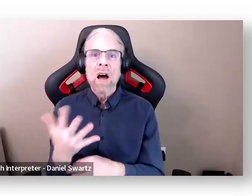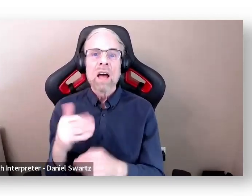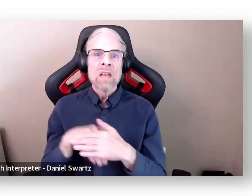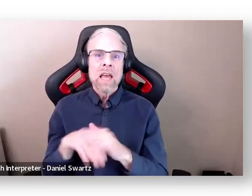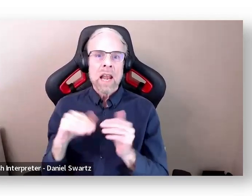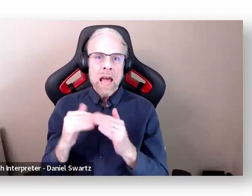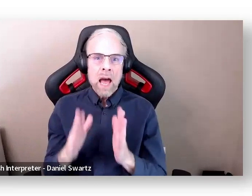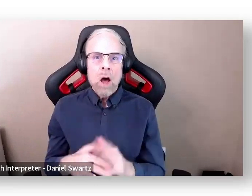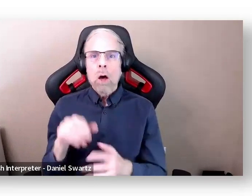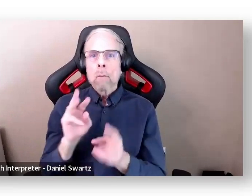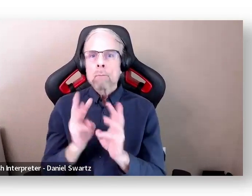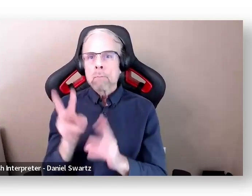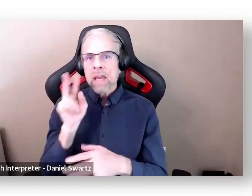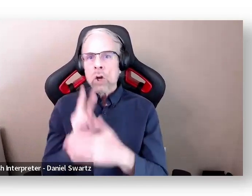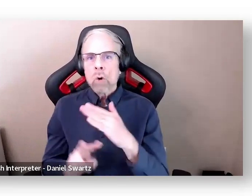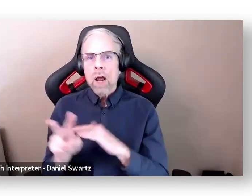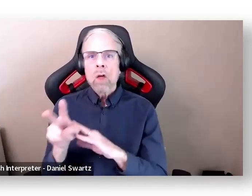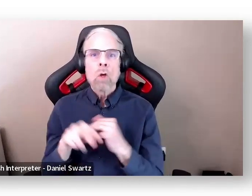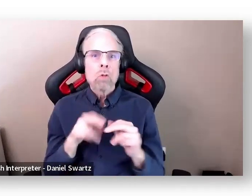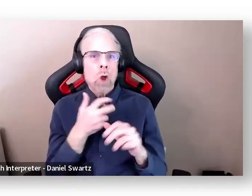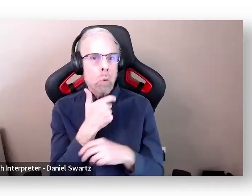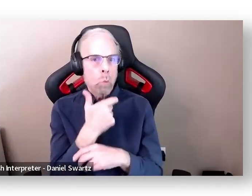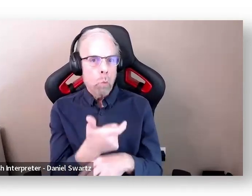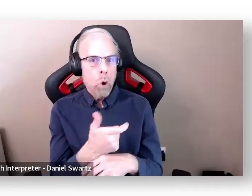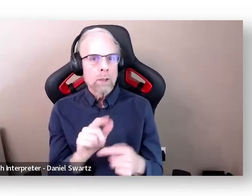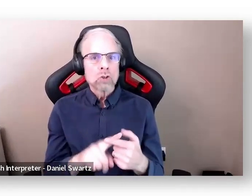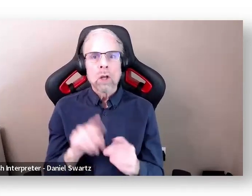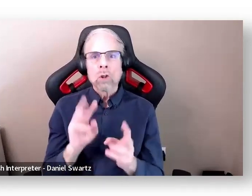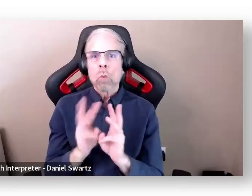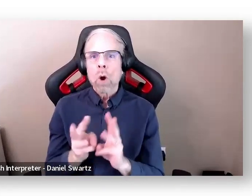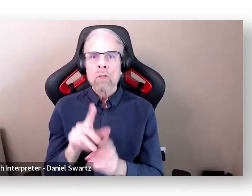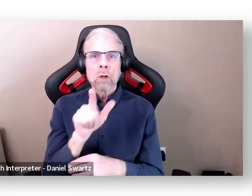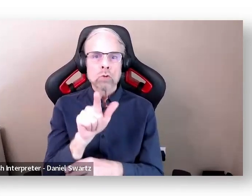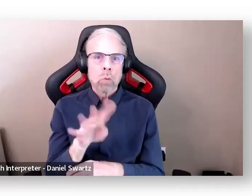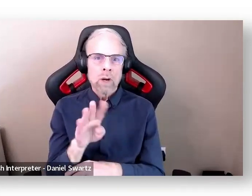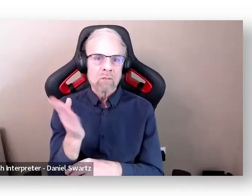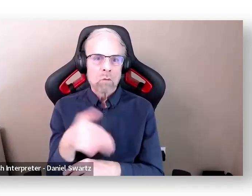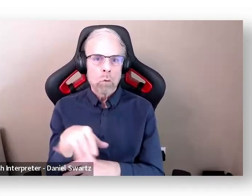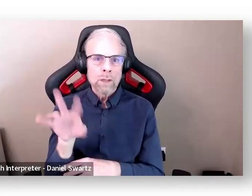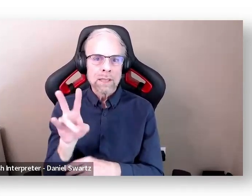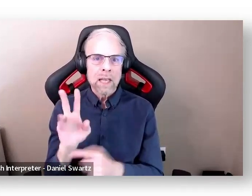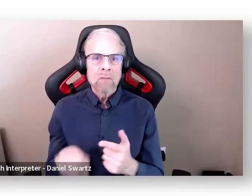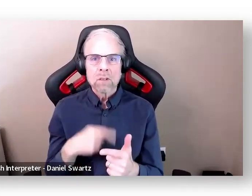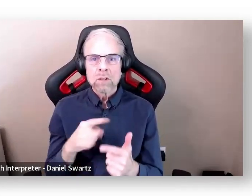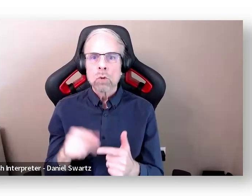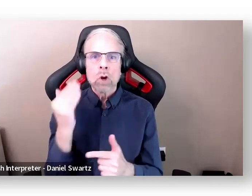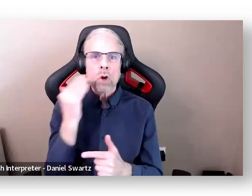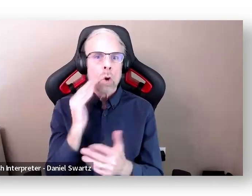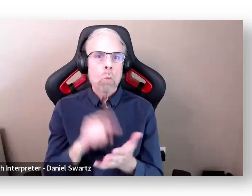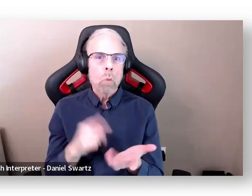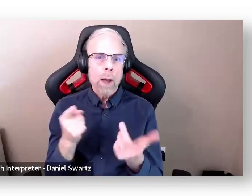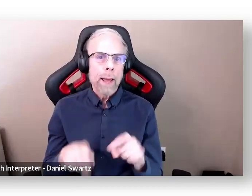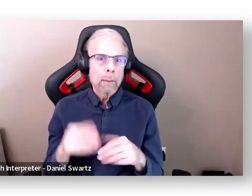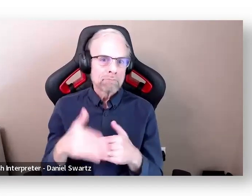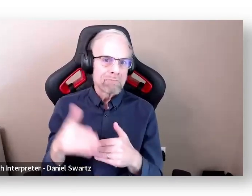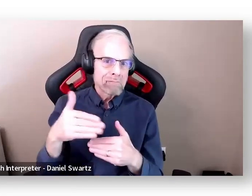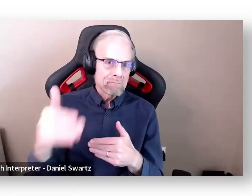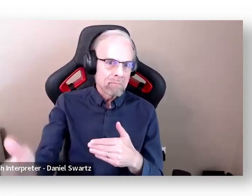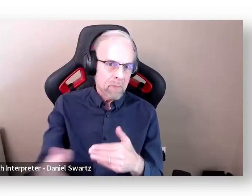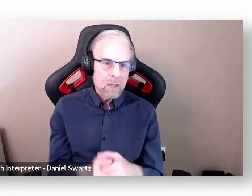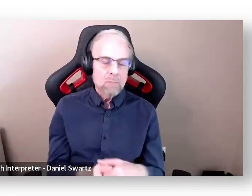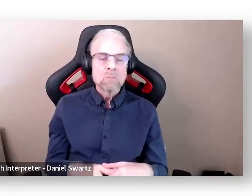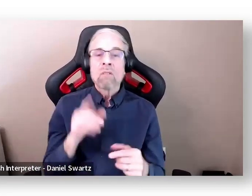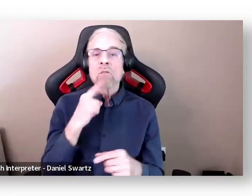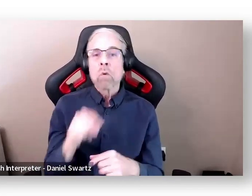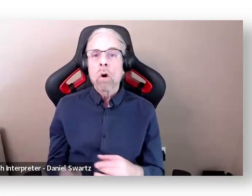meteorólogo. Tenemos 5 meteorólogos internos y están monitoreando el clima 24 horas al día,